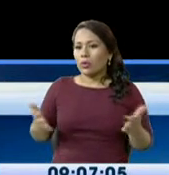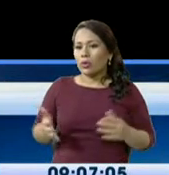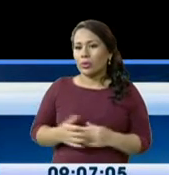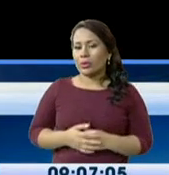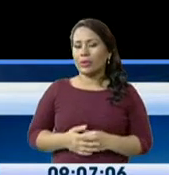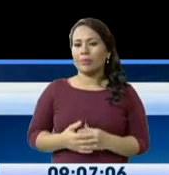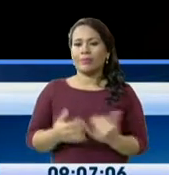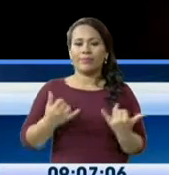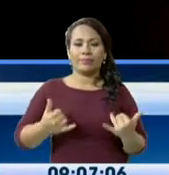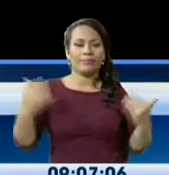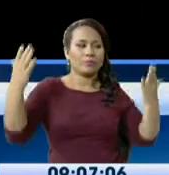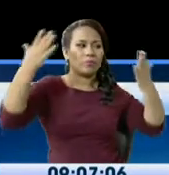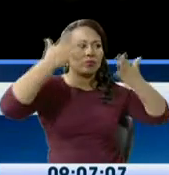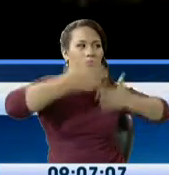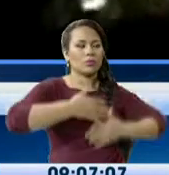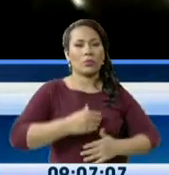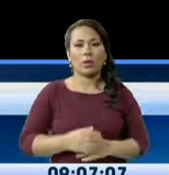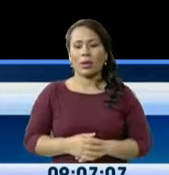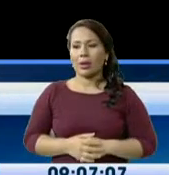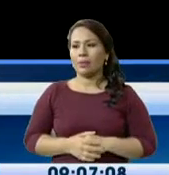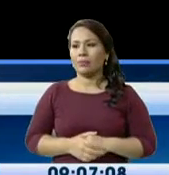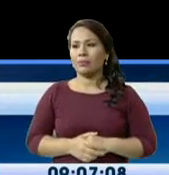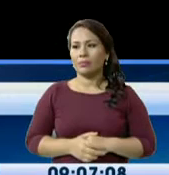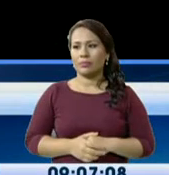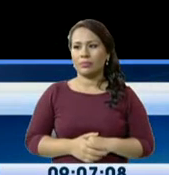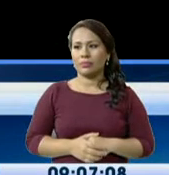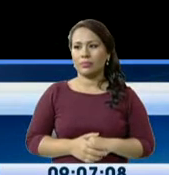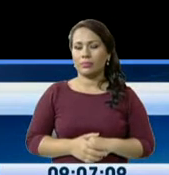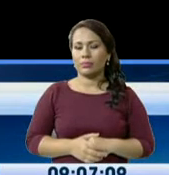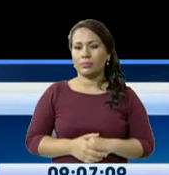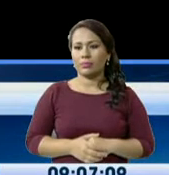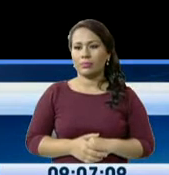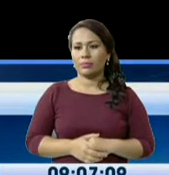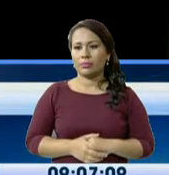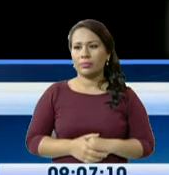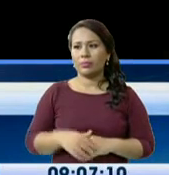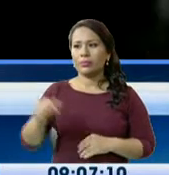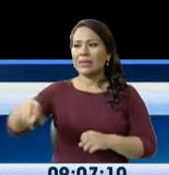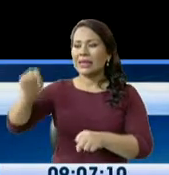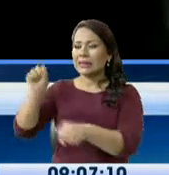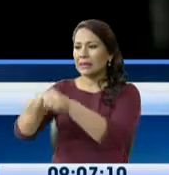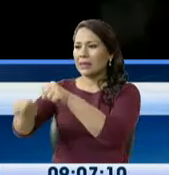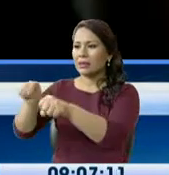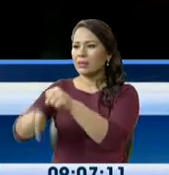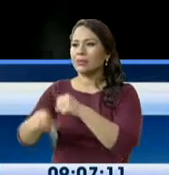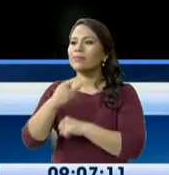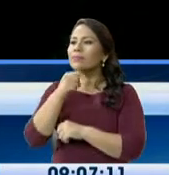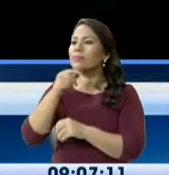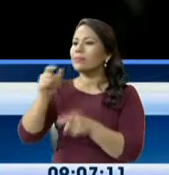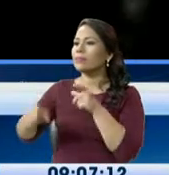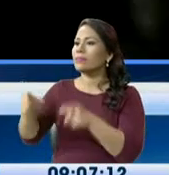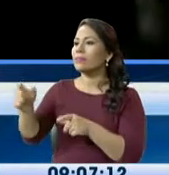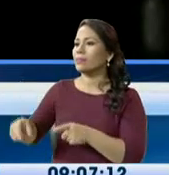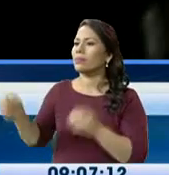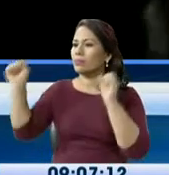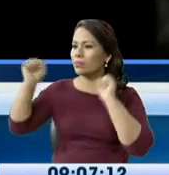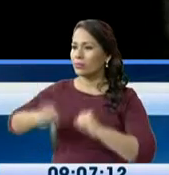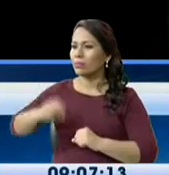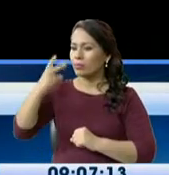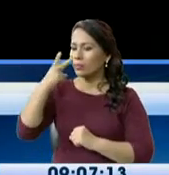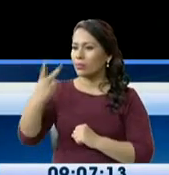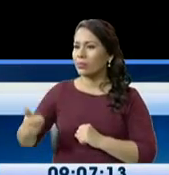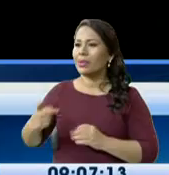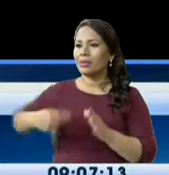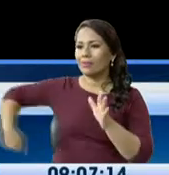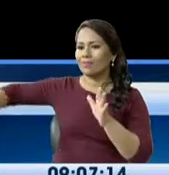solo dos familias eran propietarias y el resto eran arrendatarios de las versiones que nosotros podemos conocer. Así